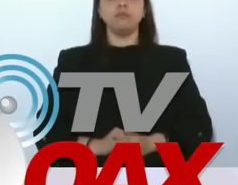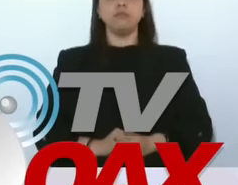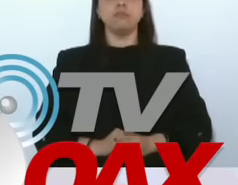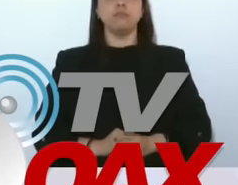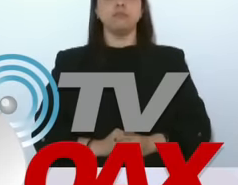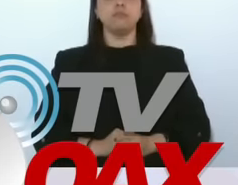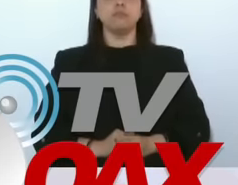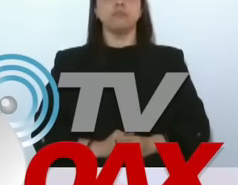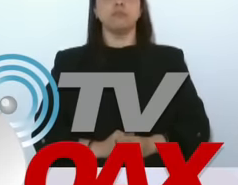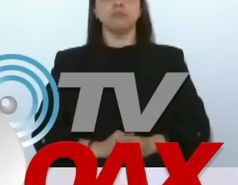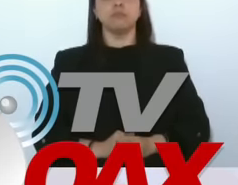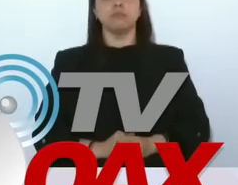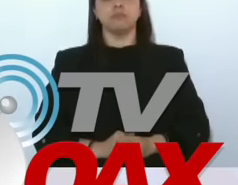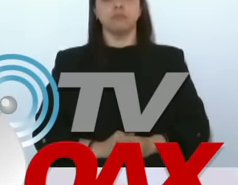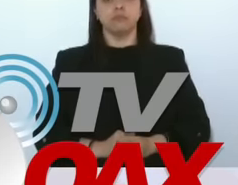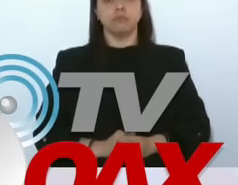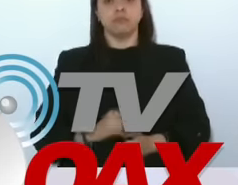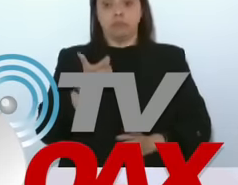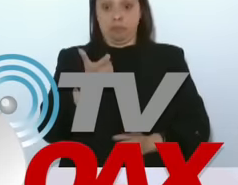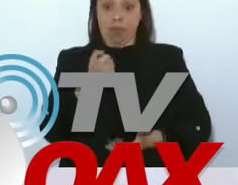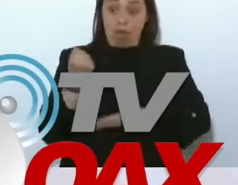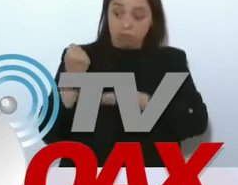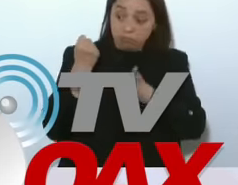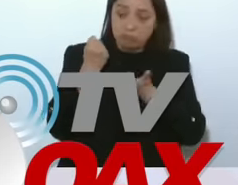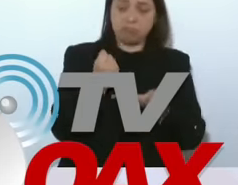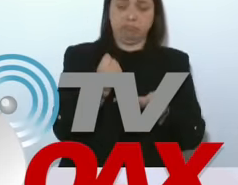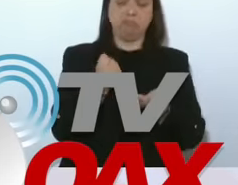Presupuesto hay.